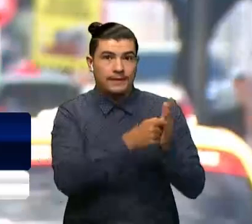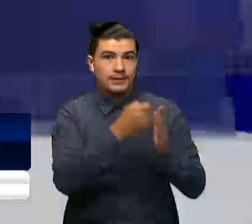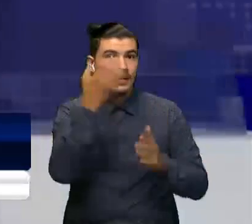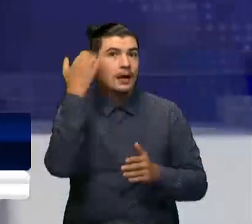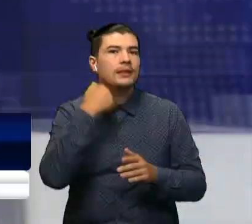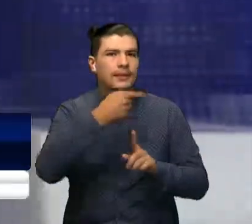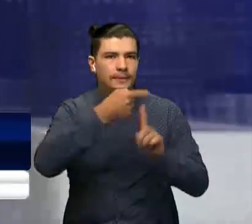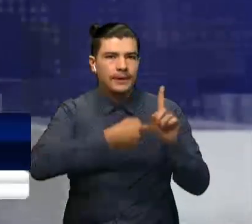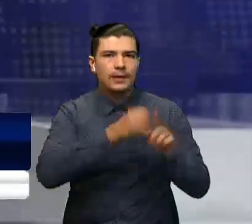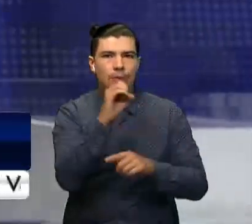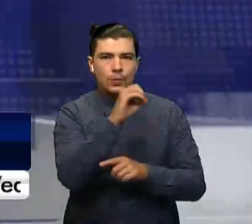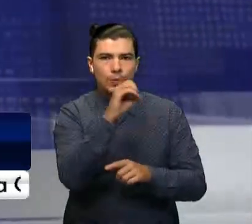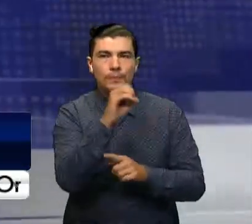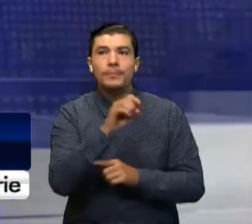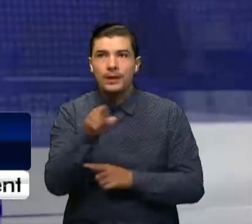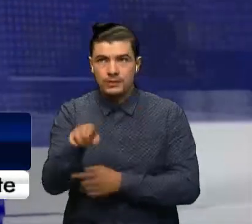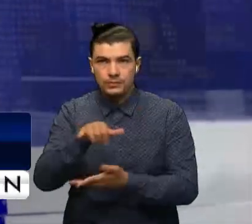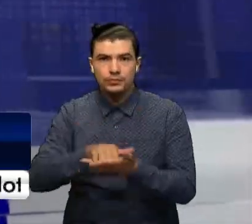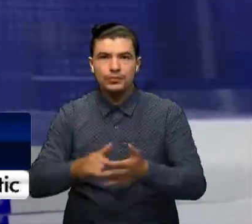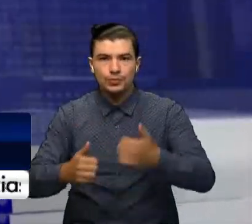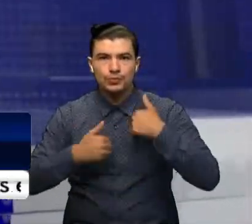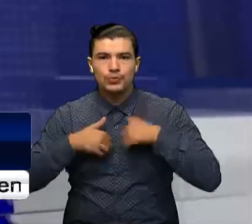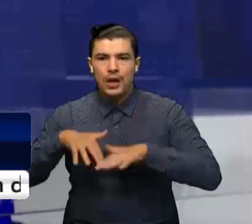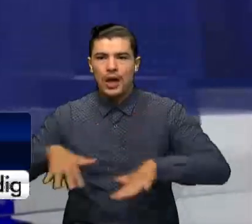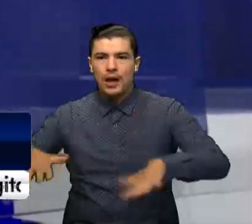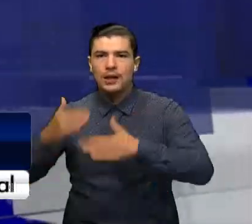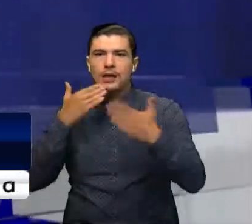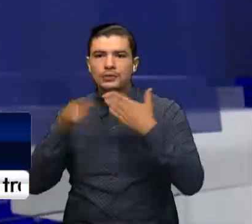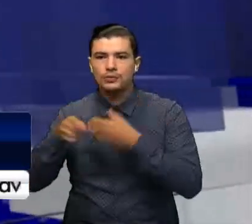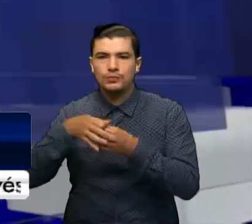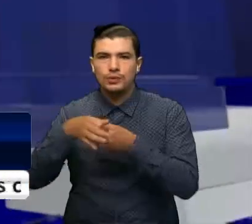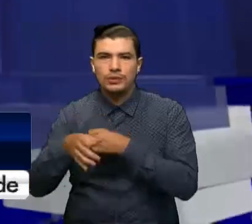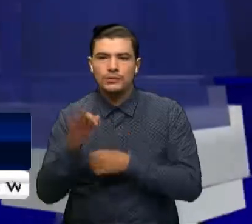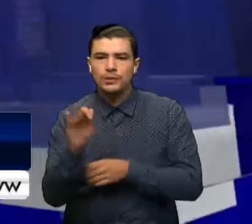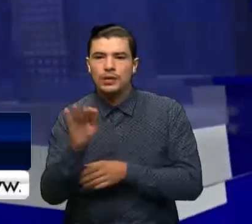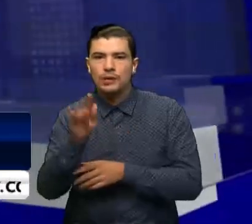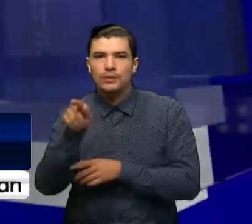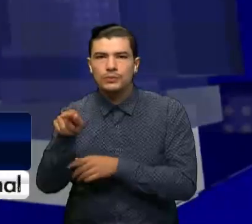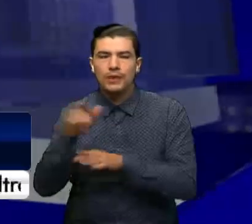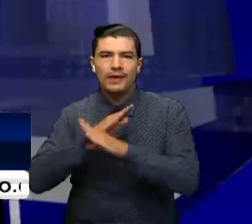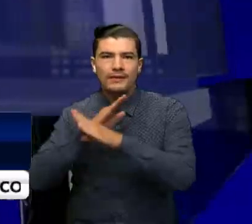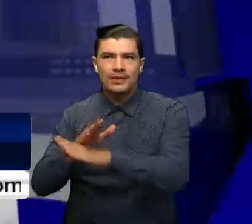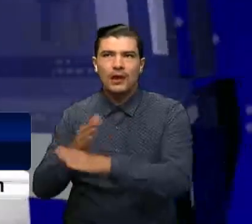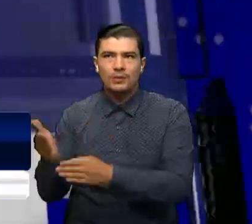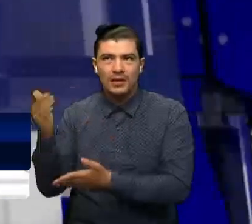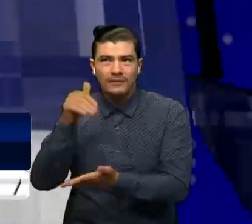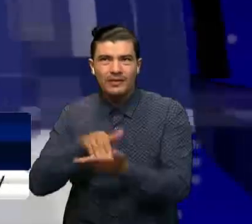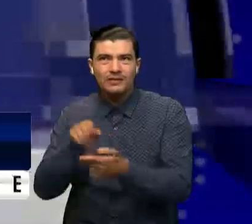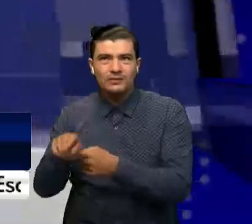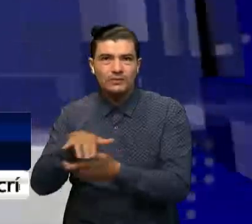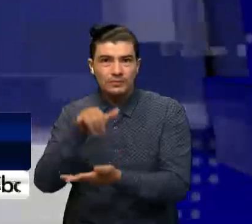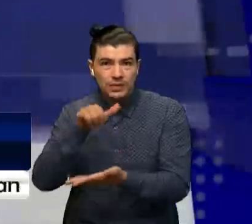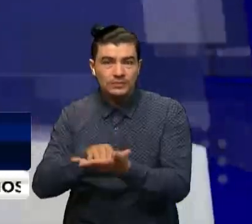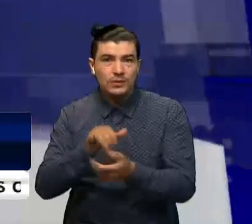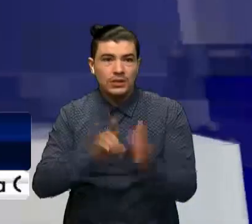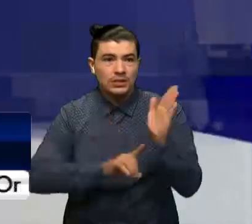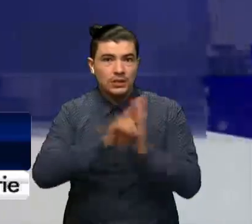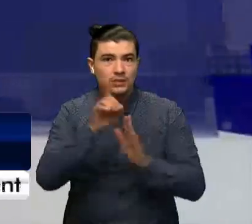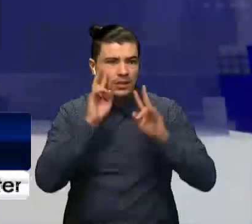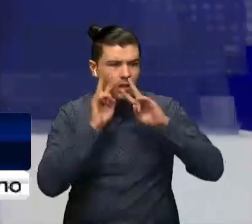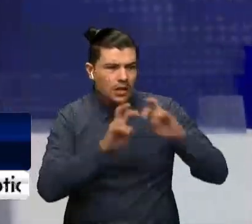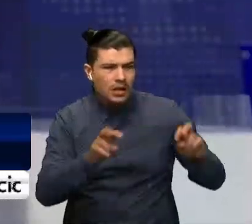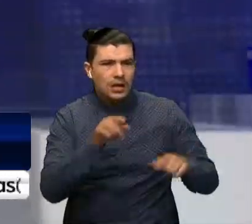mes de octubre. Unidades militares en zona rural del municipio de Tibú evitaron una nueva asonada cuando desarrollaban una operación contra el